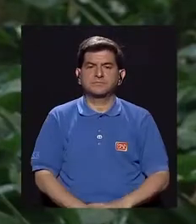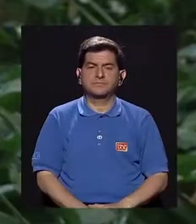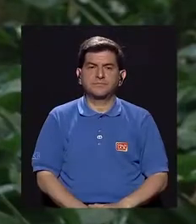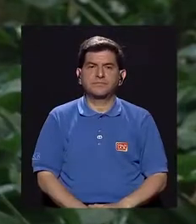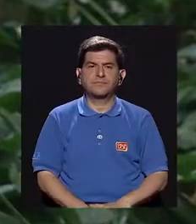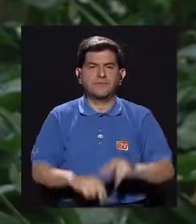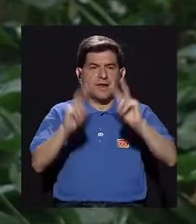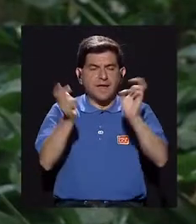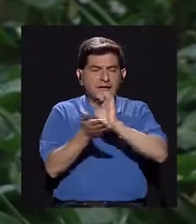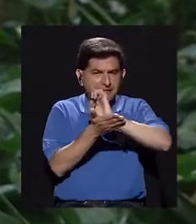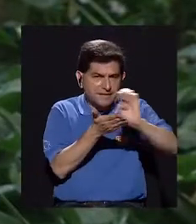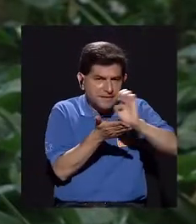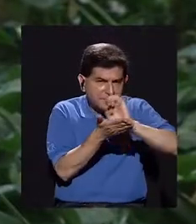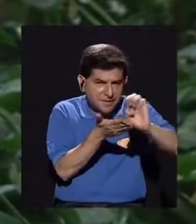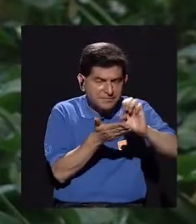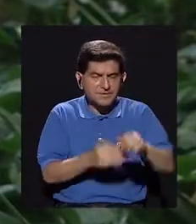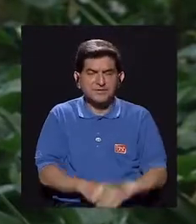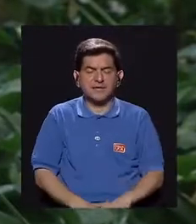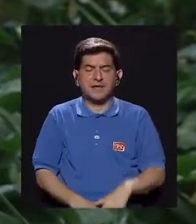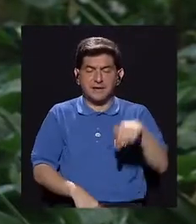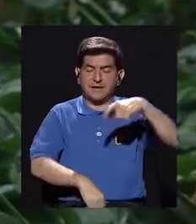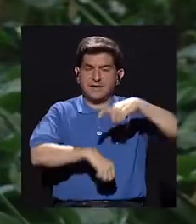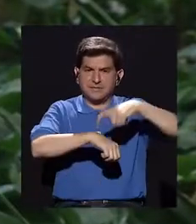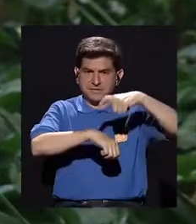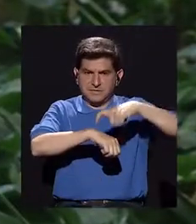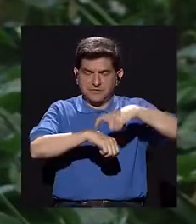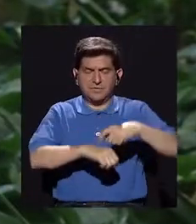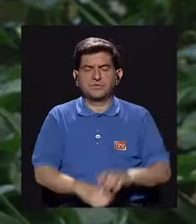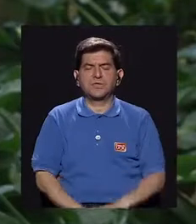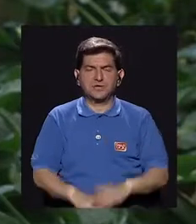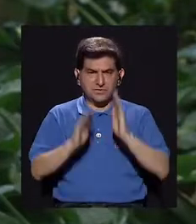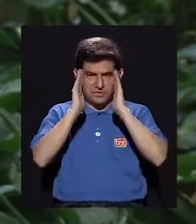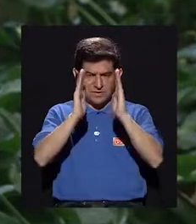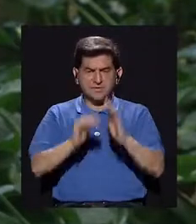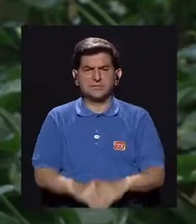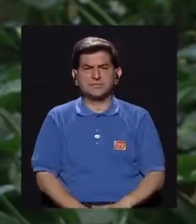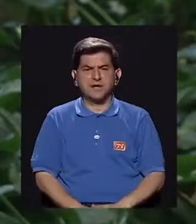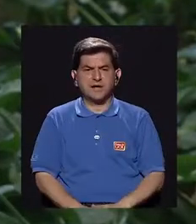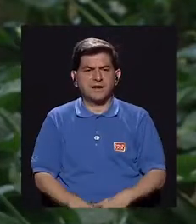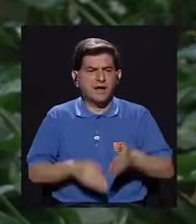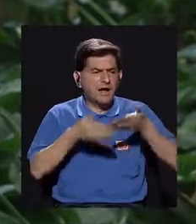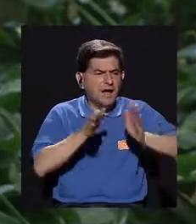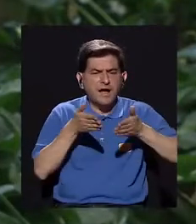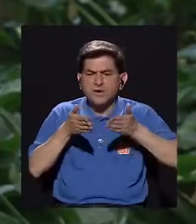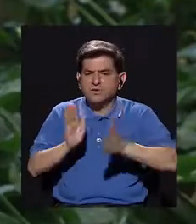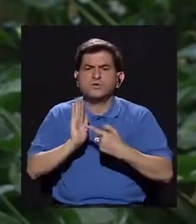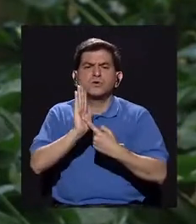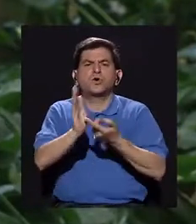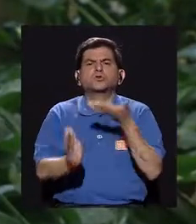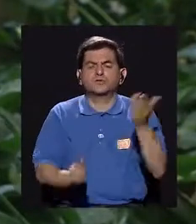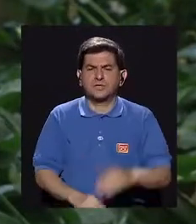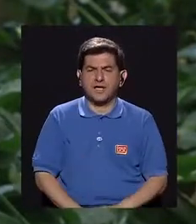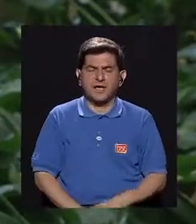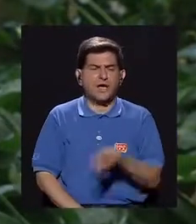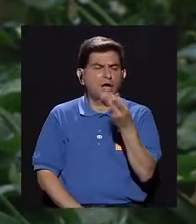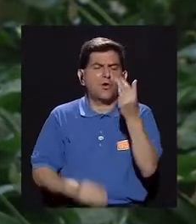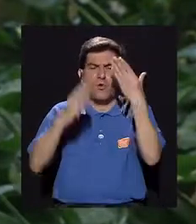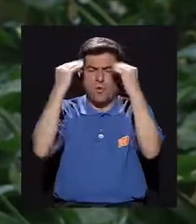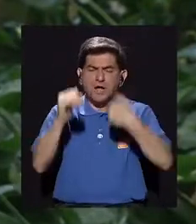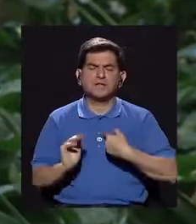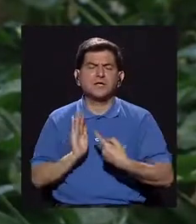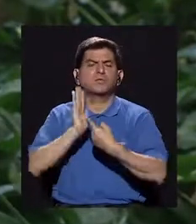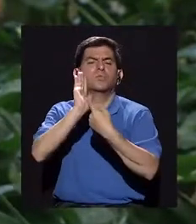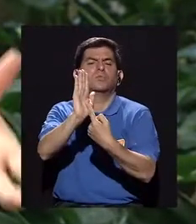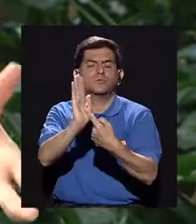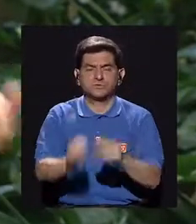En cuanto al tema de prevención, ¿verdad? Que nos atañe en este momento también, Roxana, ¿qué mostrarles a los hijos o qué, hasta cuánta información